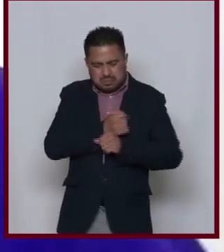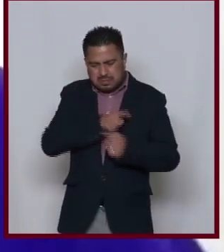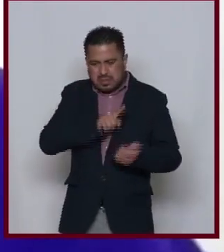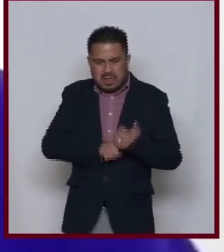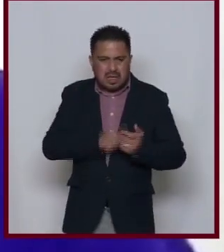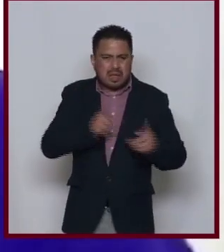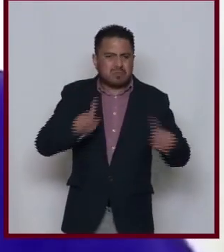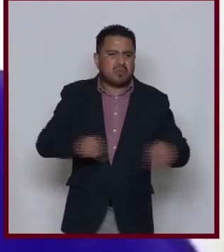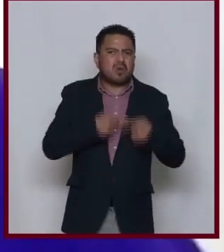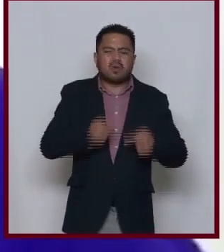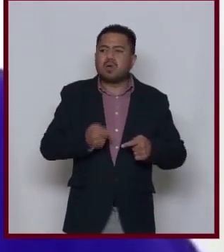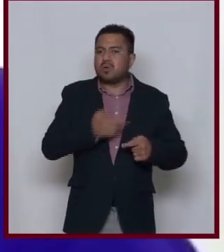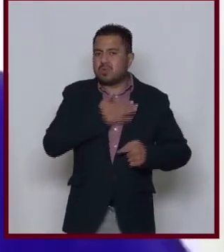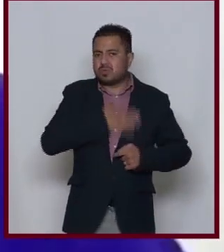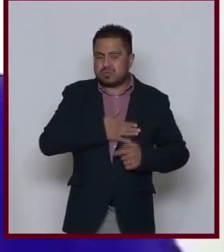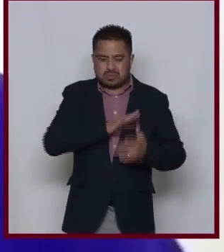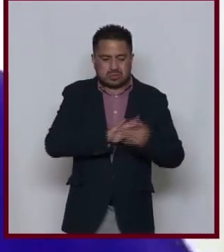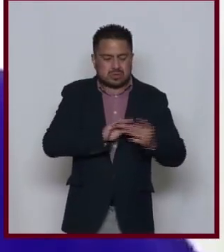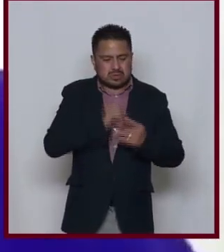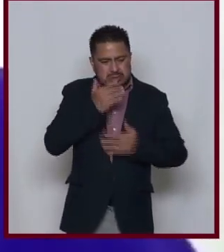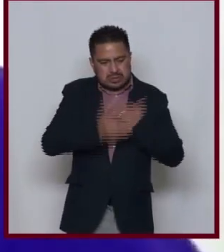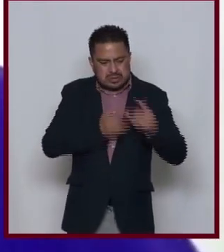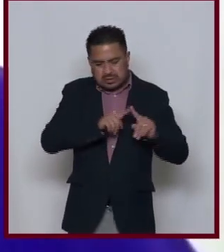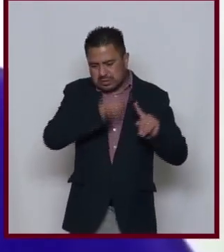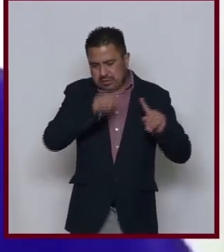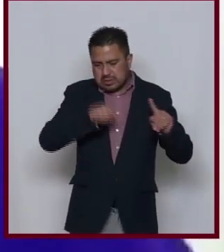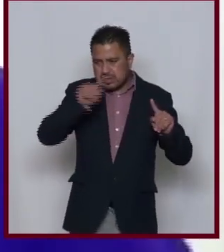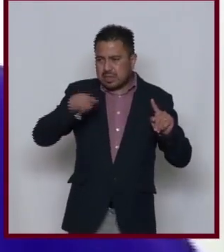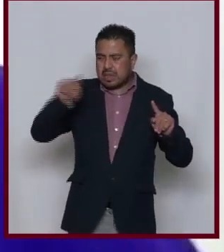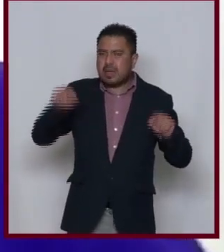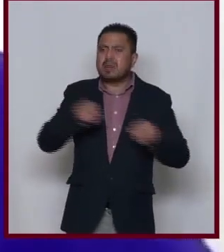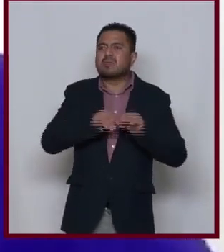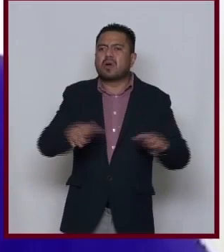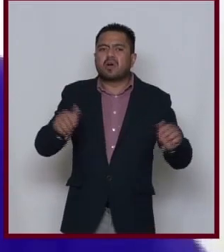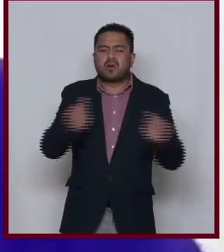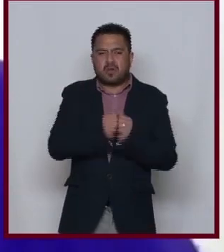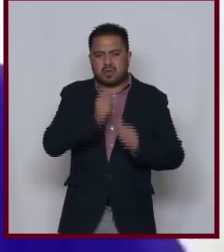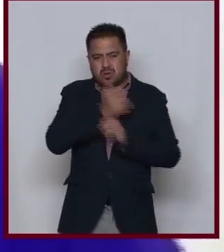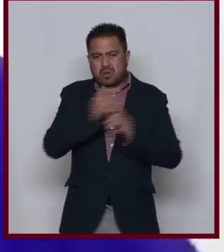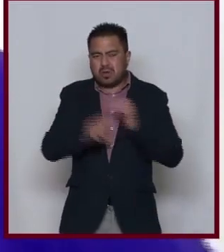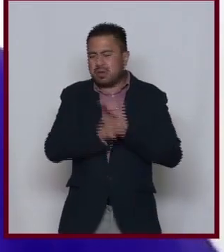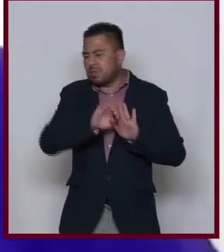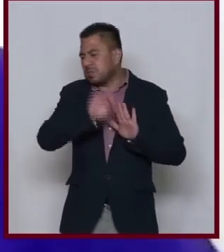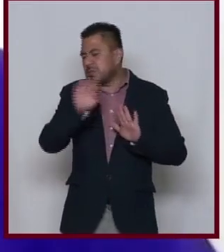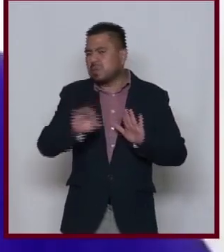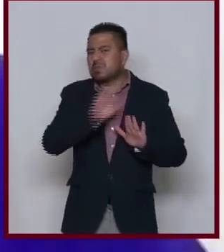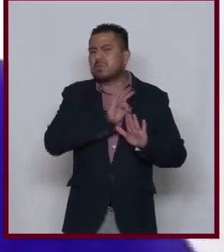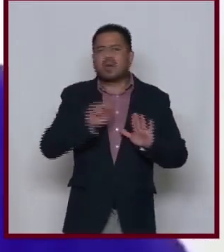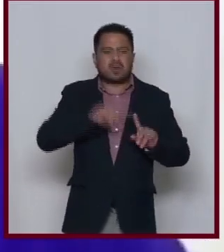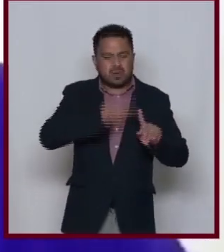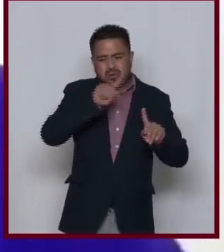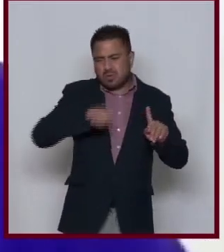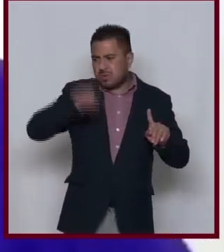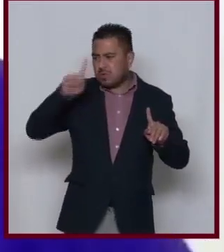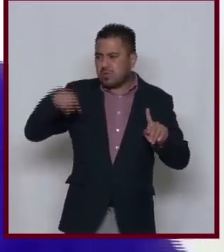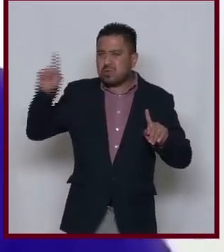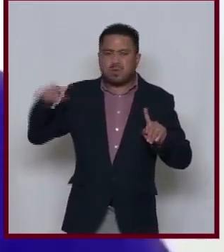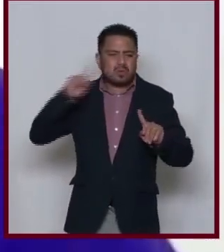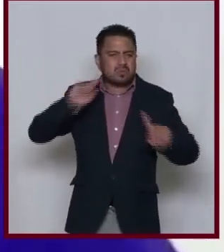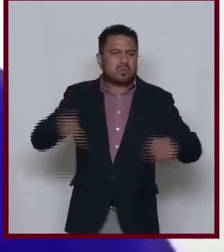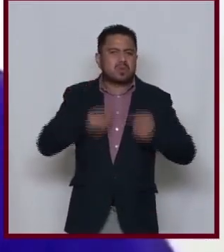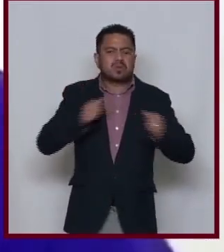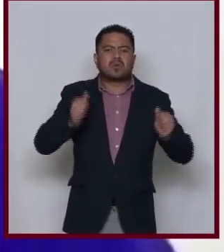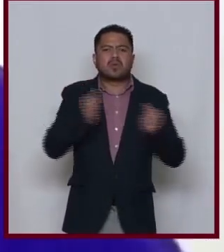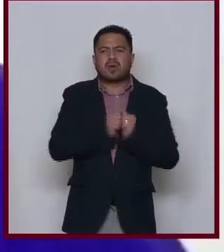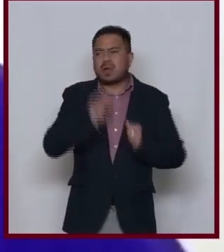armónico es justo el estudio de ondas o el estudio de propagación de cosas, ¿no? Por ejemplo, puede ser justo una onda de música, una onda